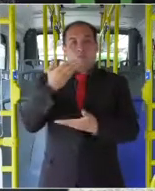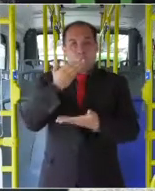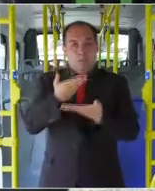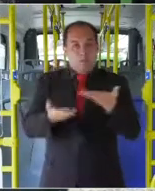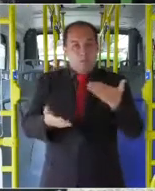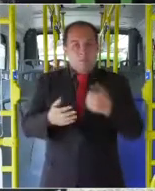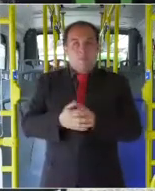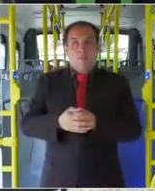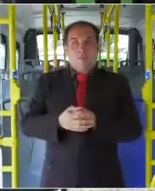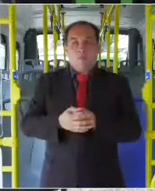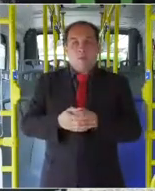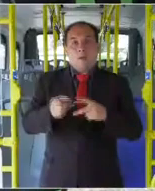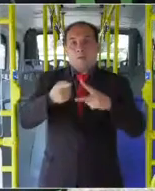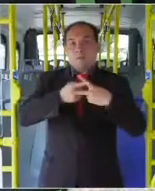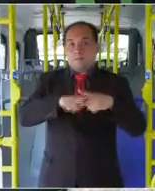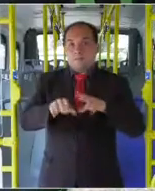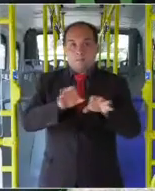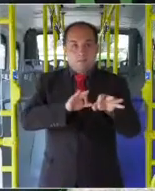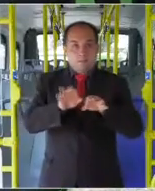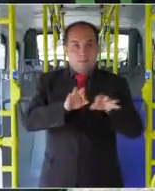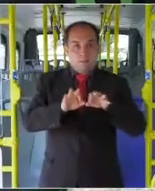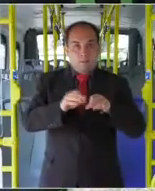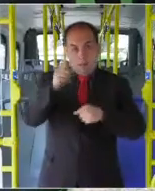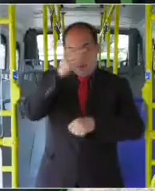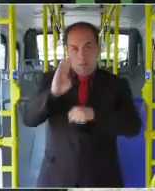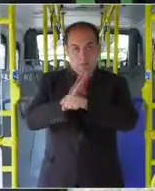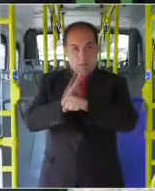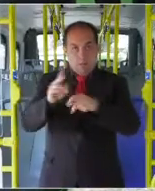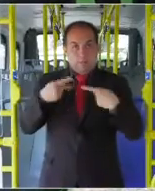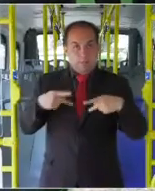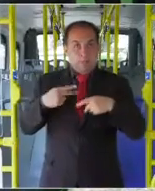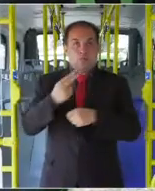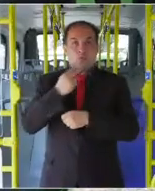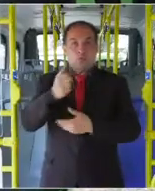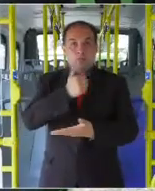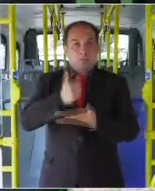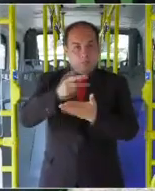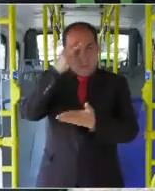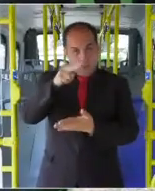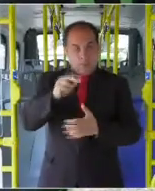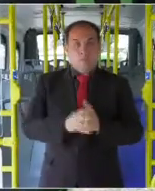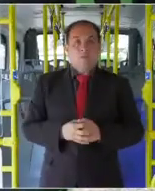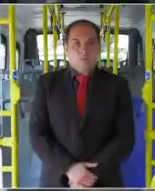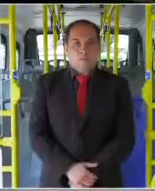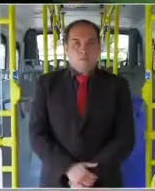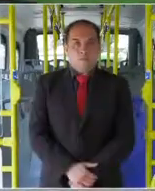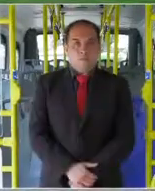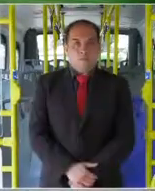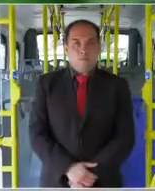estos momentos se ponen en circulación para beneficio de los usuarios de la Ciudad de México.